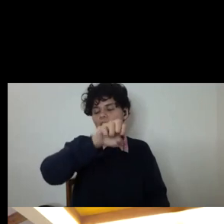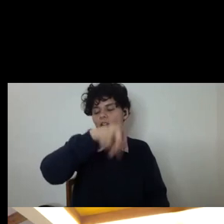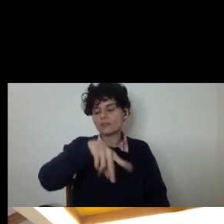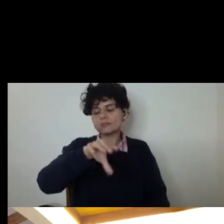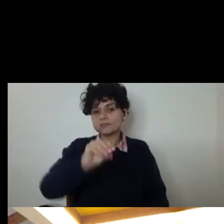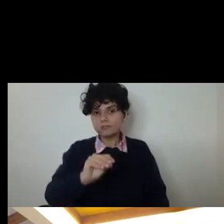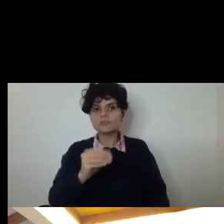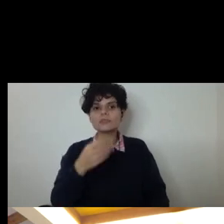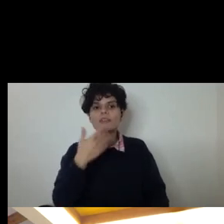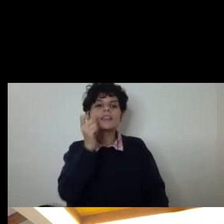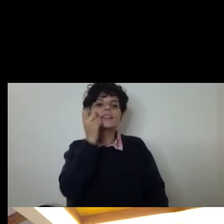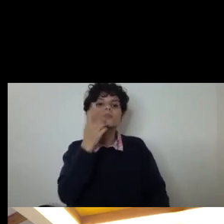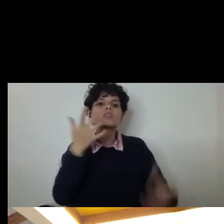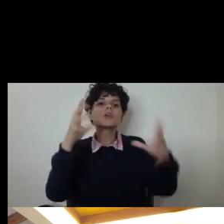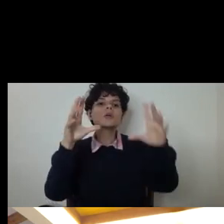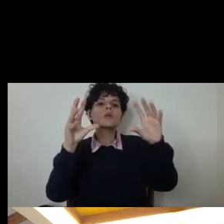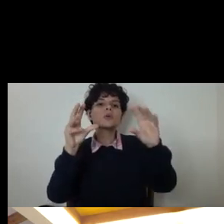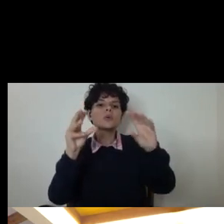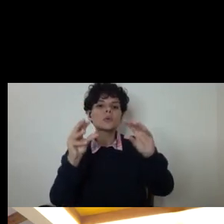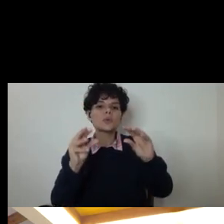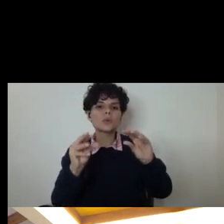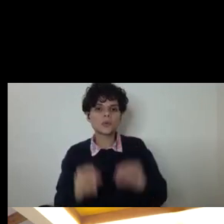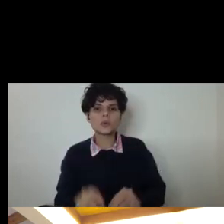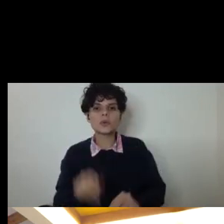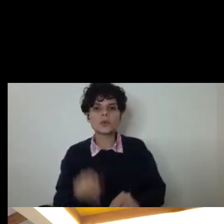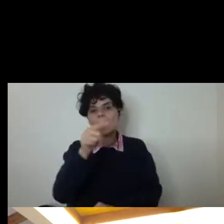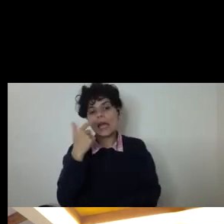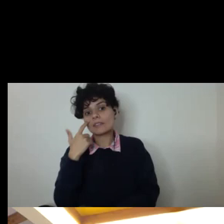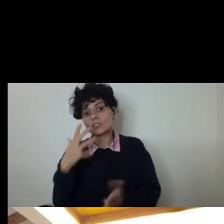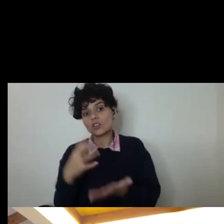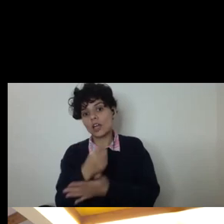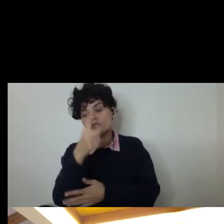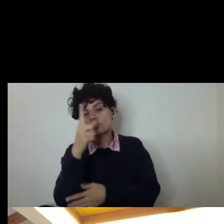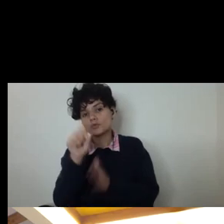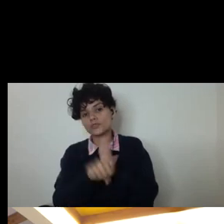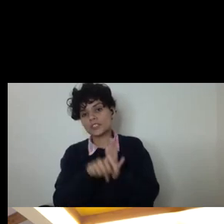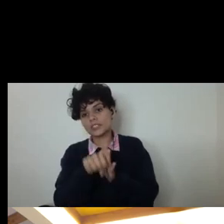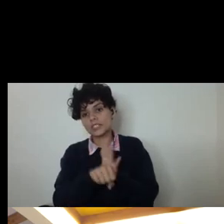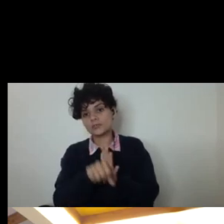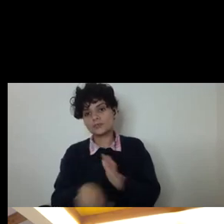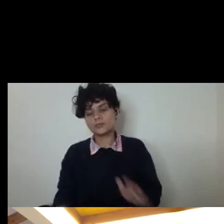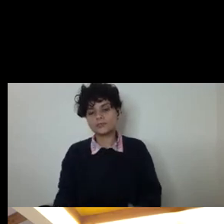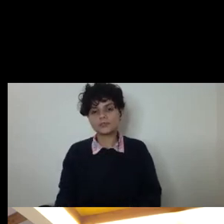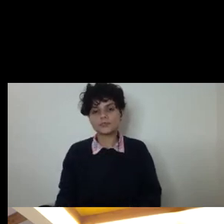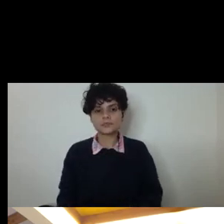nuclear es mucho menor. Y aquí vamos a ver si esta película quiere andar.